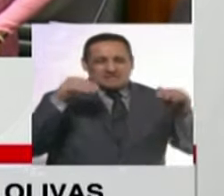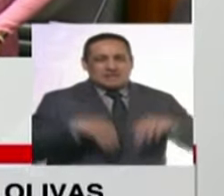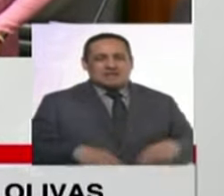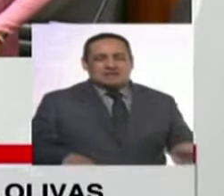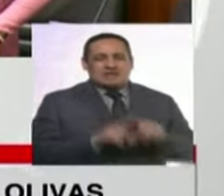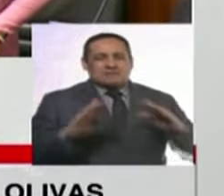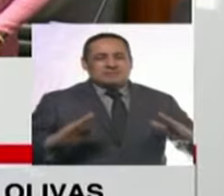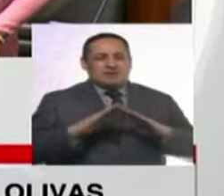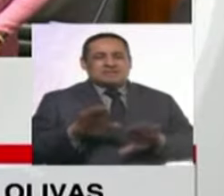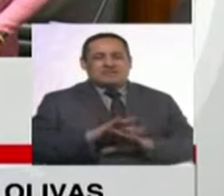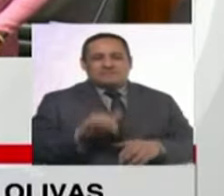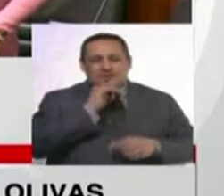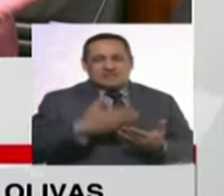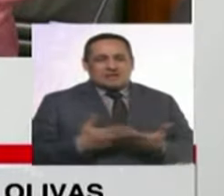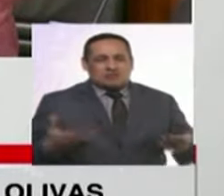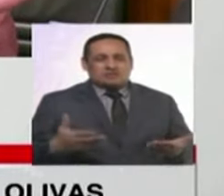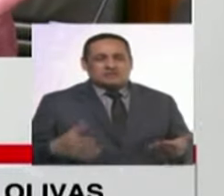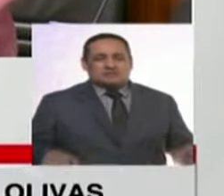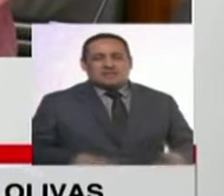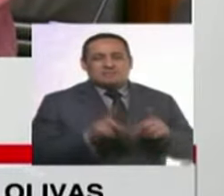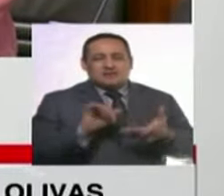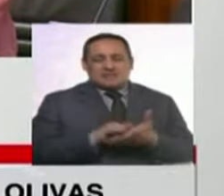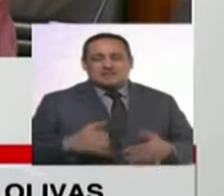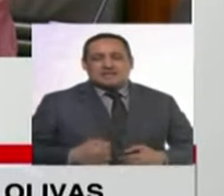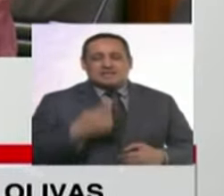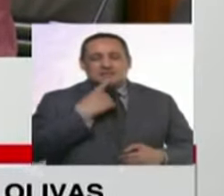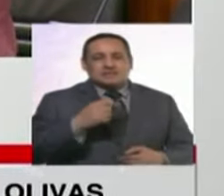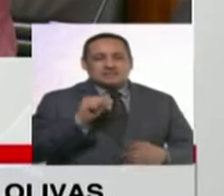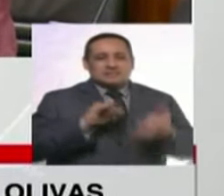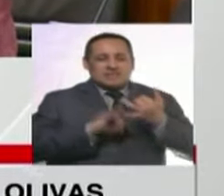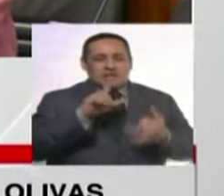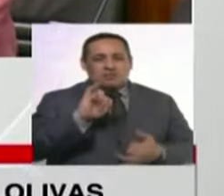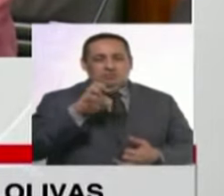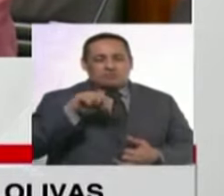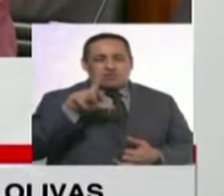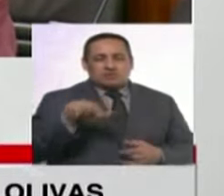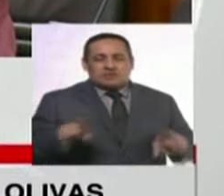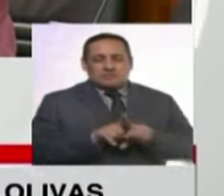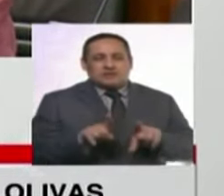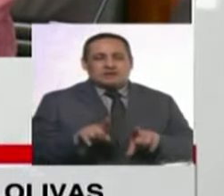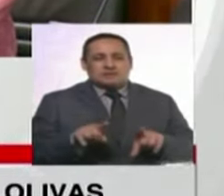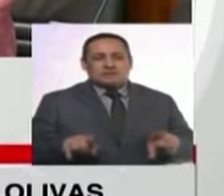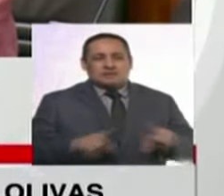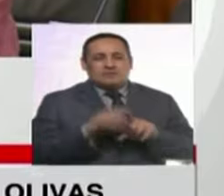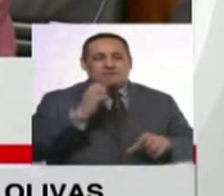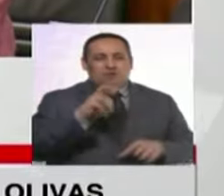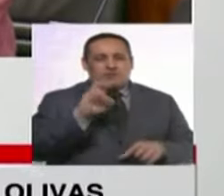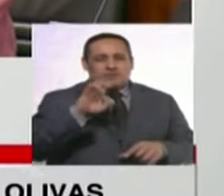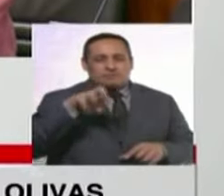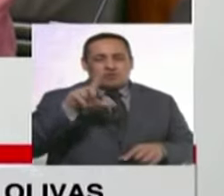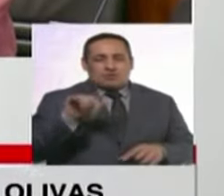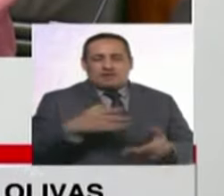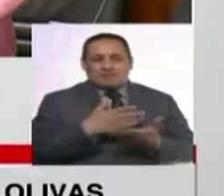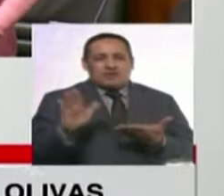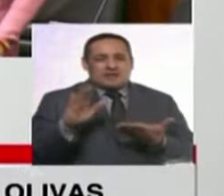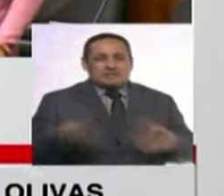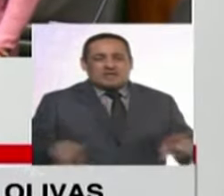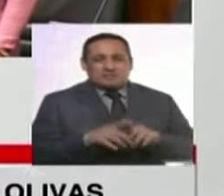basta de falta de logística ese salud afueras provipol afuera